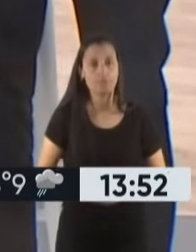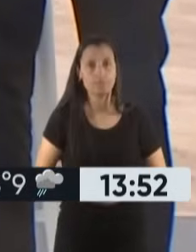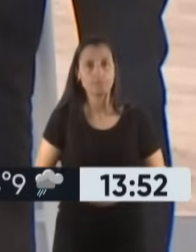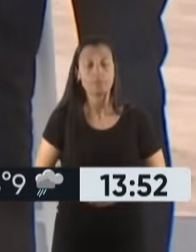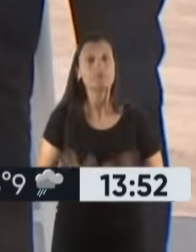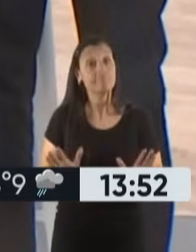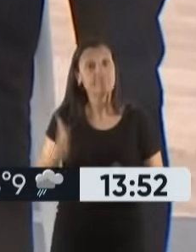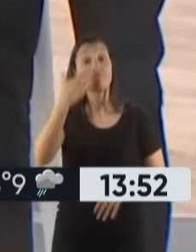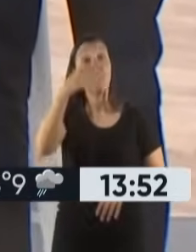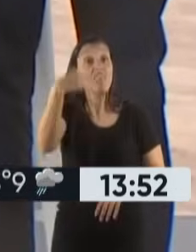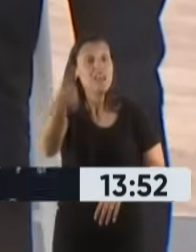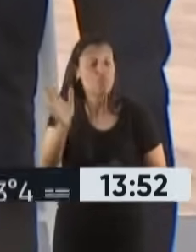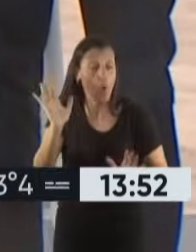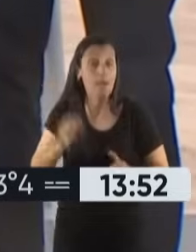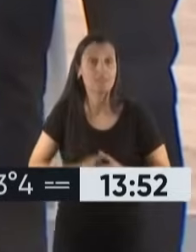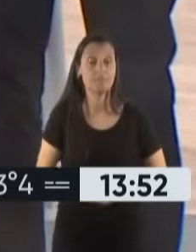La cuestión, Jorge,